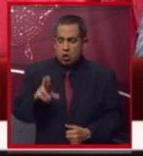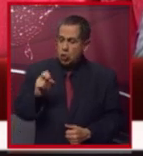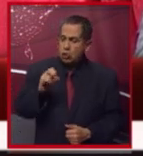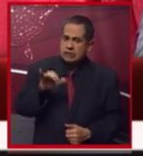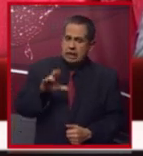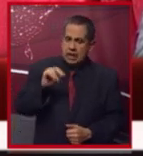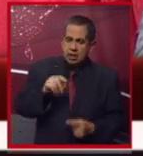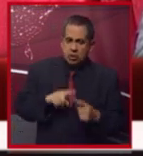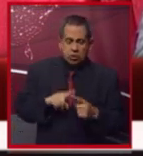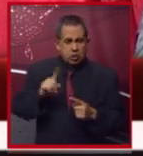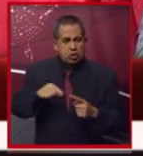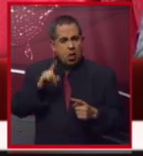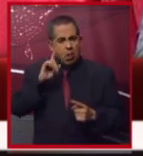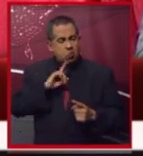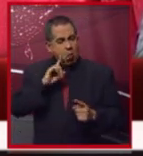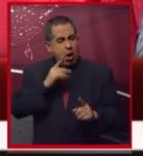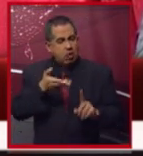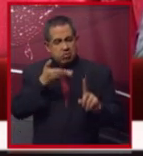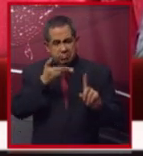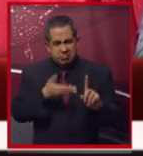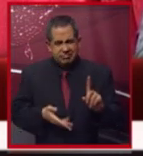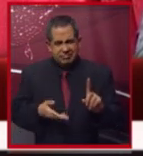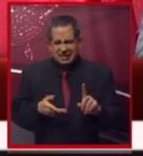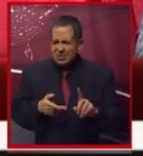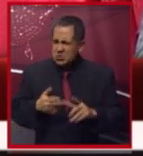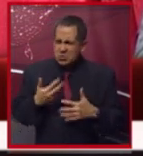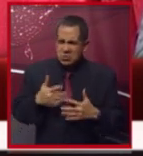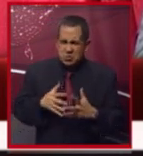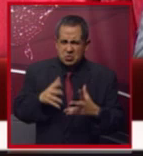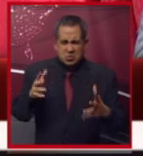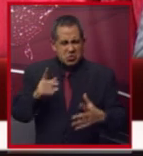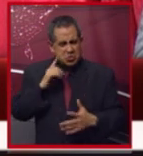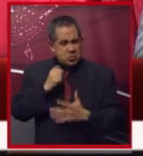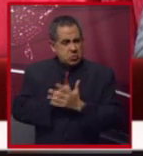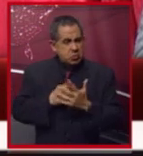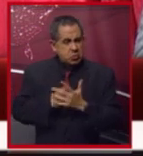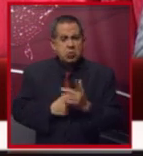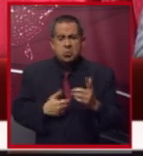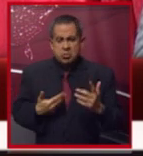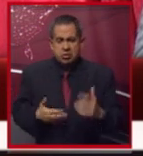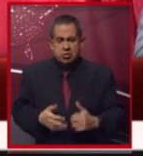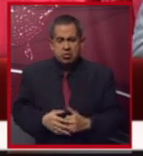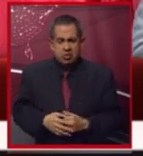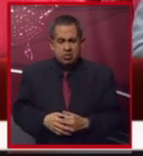Rosario es una mujer de una inmensa interés.